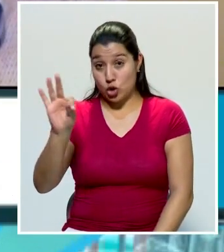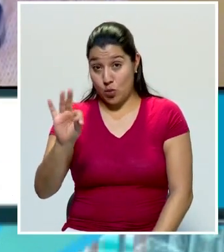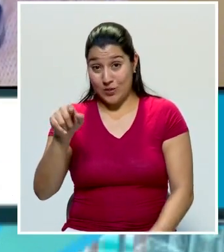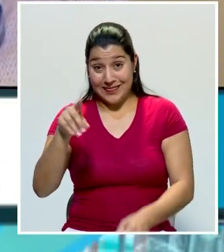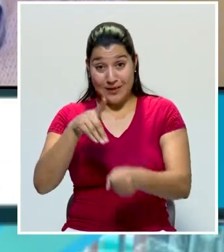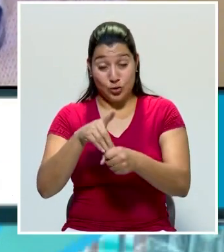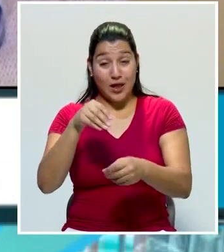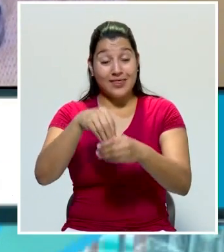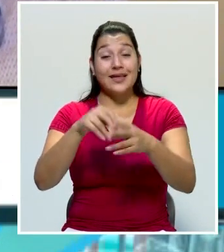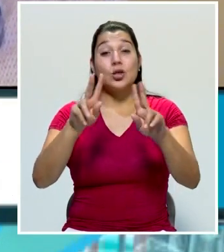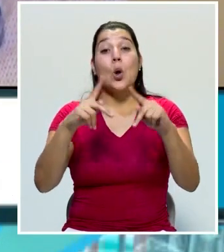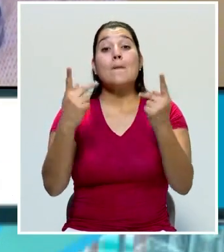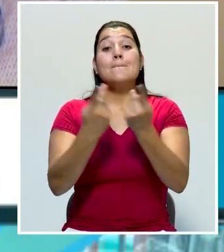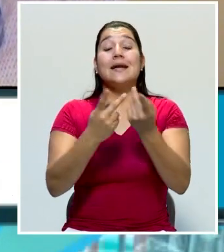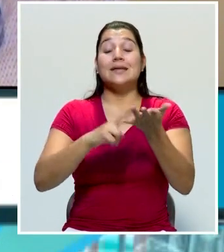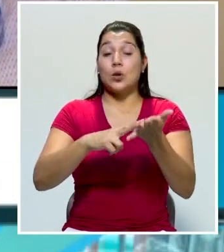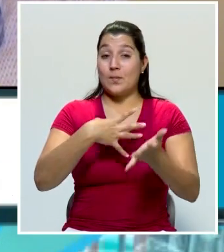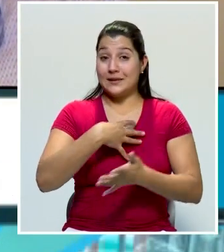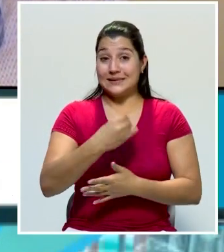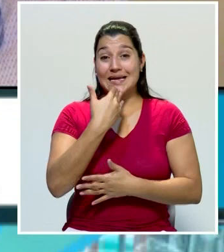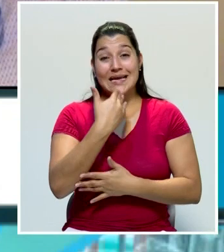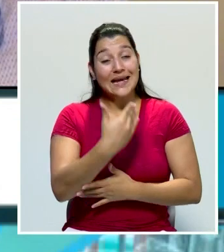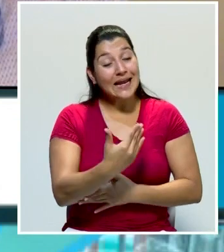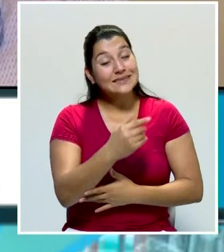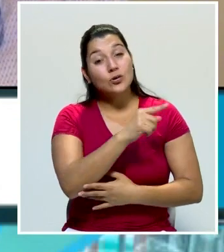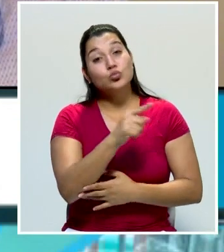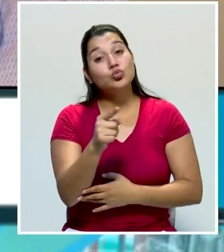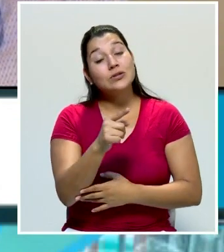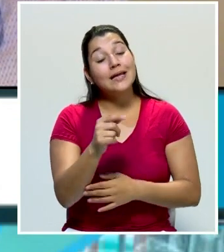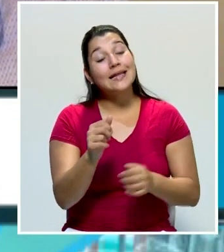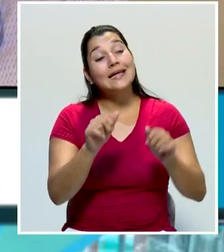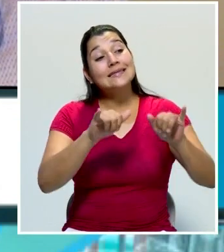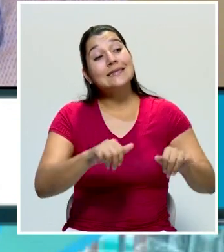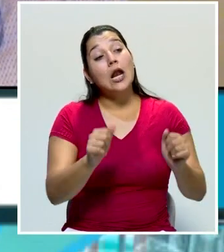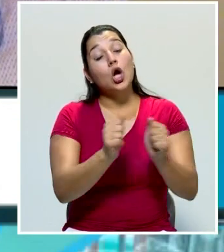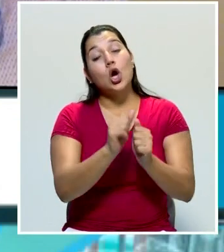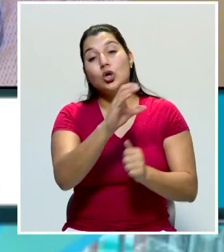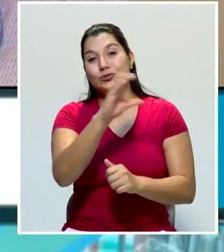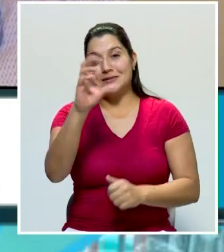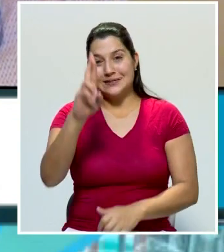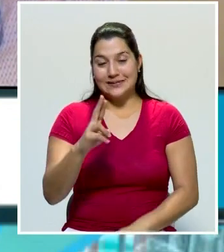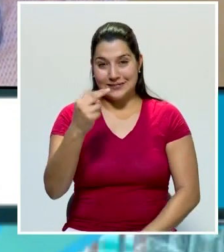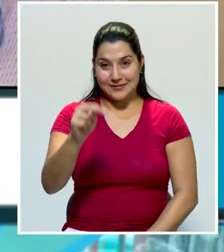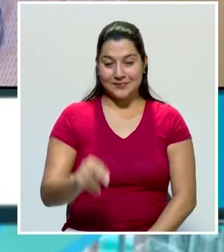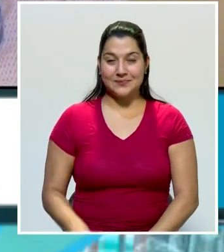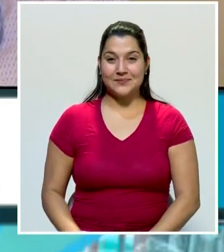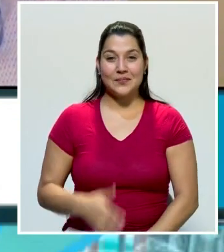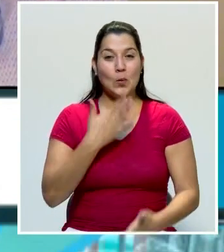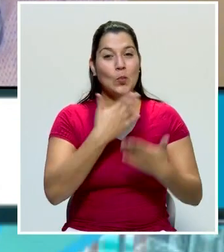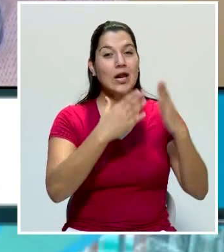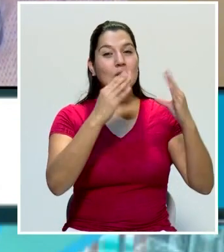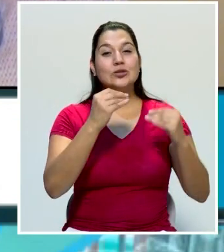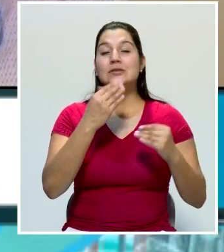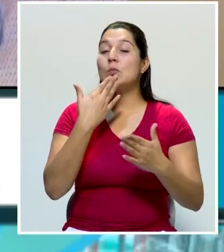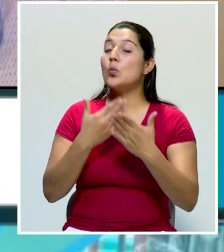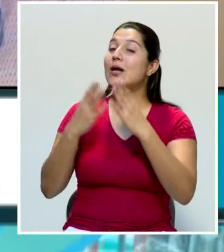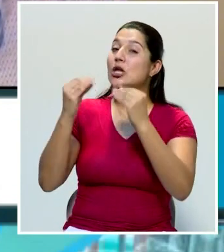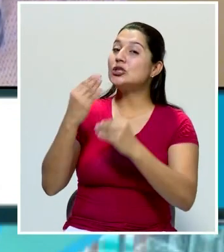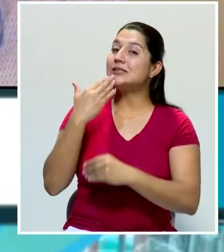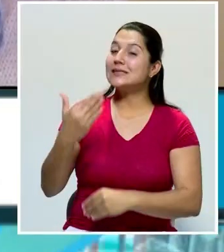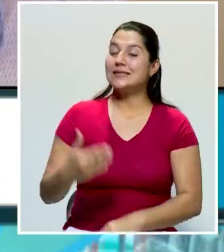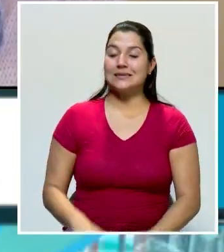del Partido Liberación Nacional. Gracias por estar en el set de Costa Rica Noticias. Buenas noches. Muchas gracias, muy buenas noches para